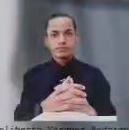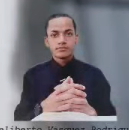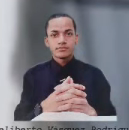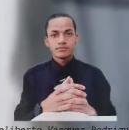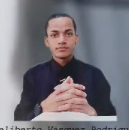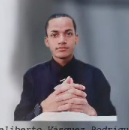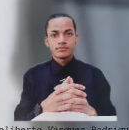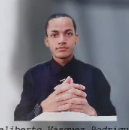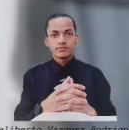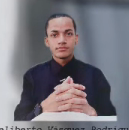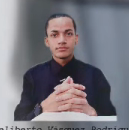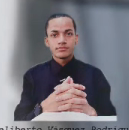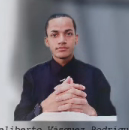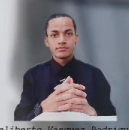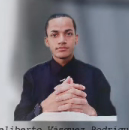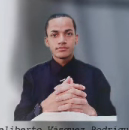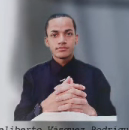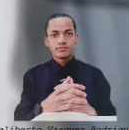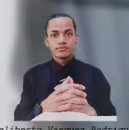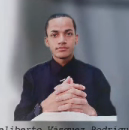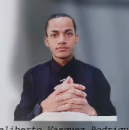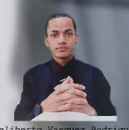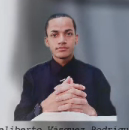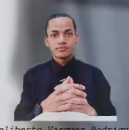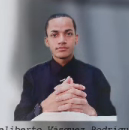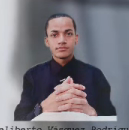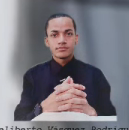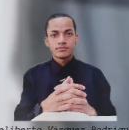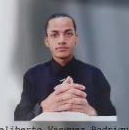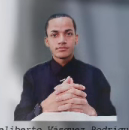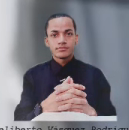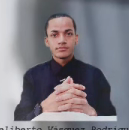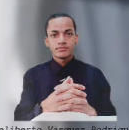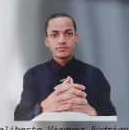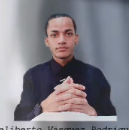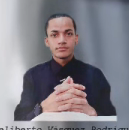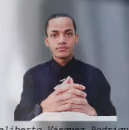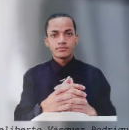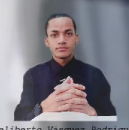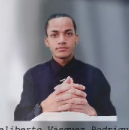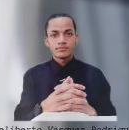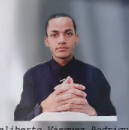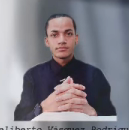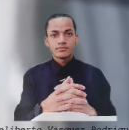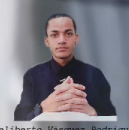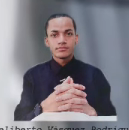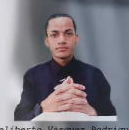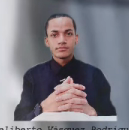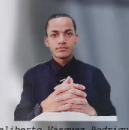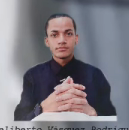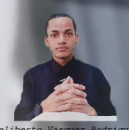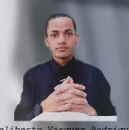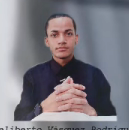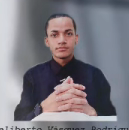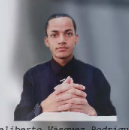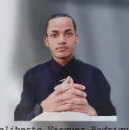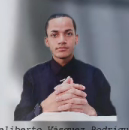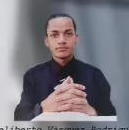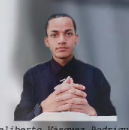un saludo a todos continuamos con la serie sobre los orígenes humanos en esta ocasión usted está escuchando una